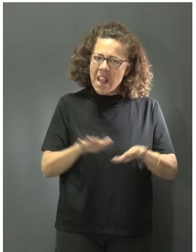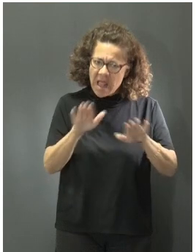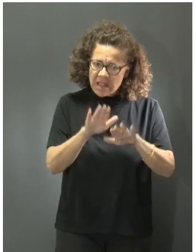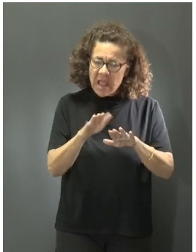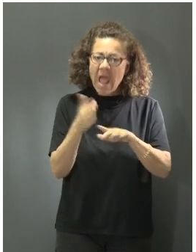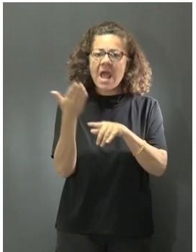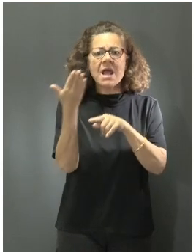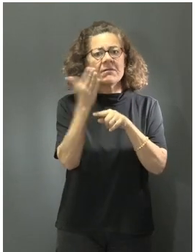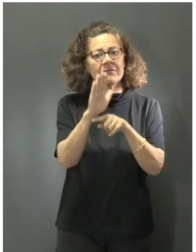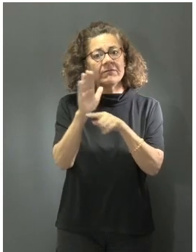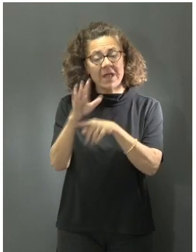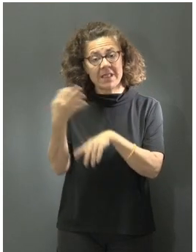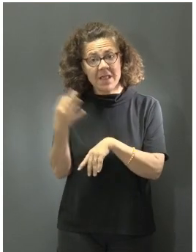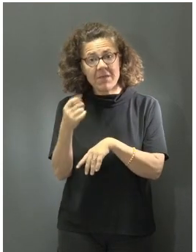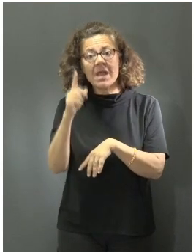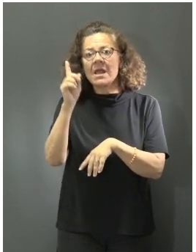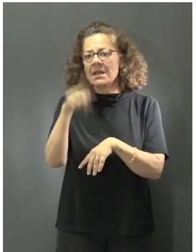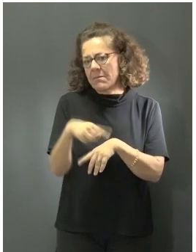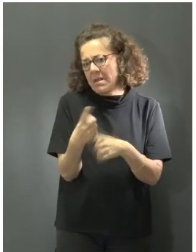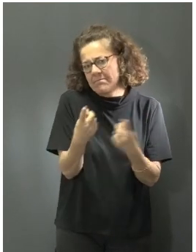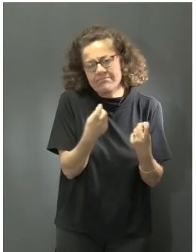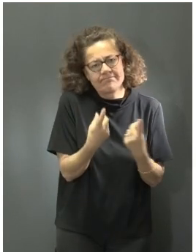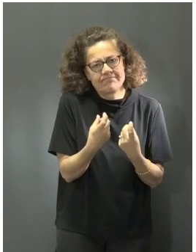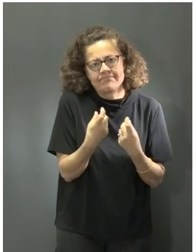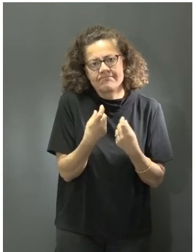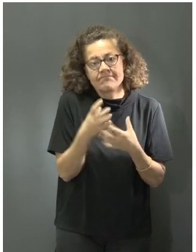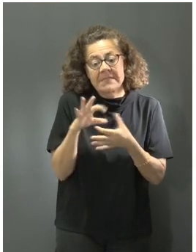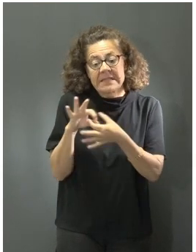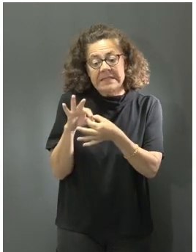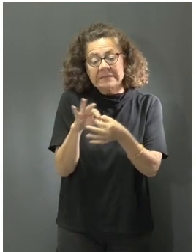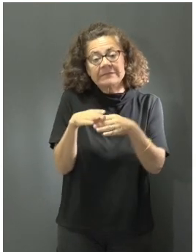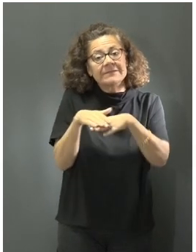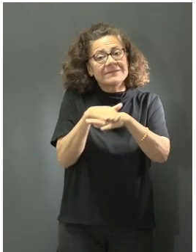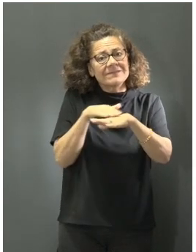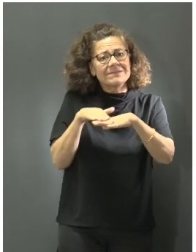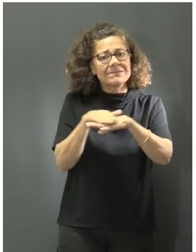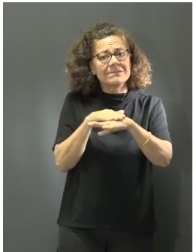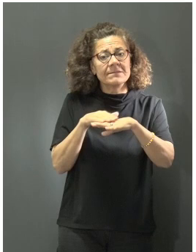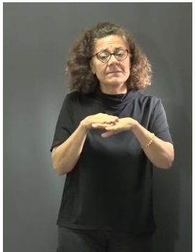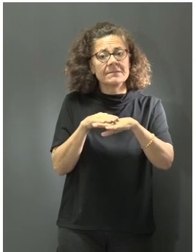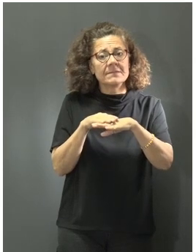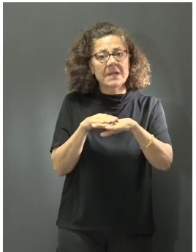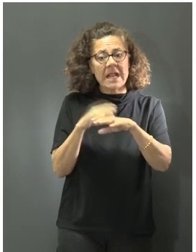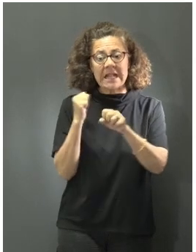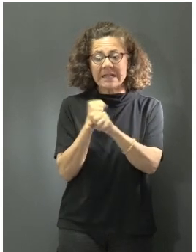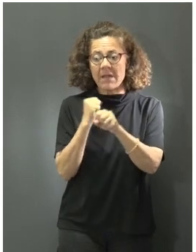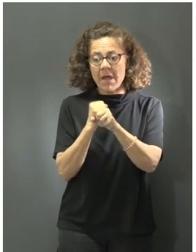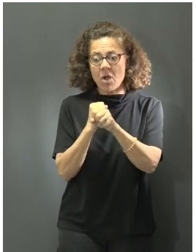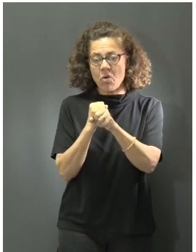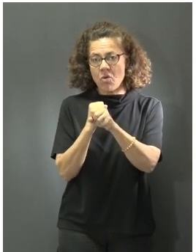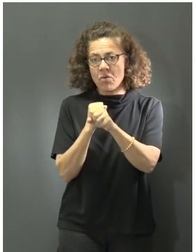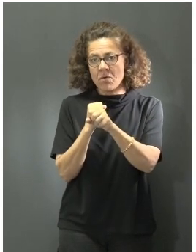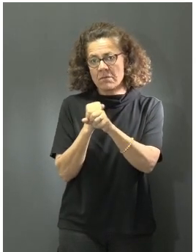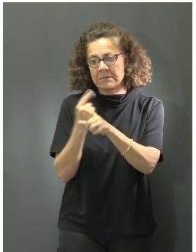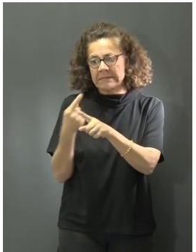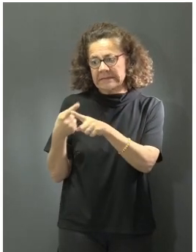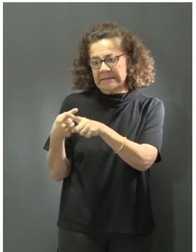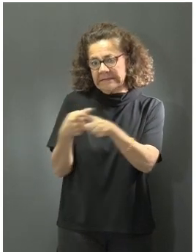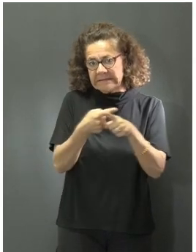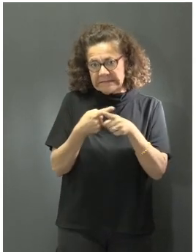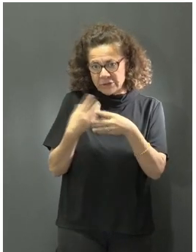representativa y necesariamente tiene que basarse en el trabajo conjunto, porque al